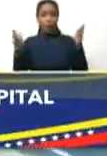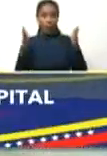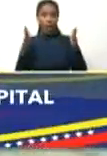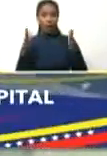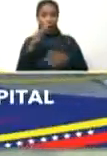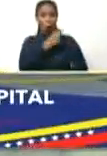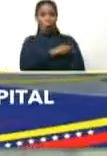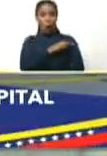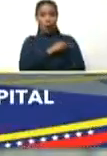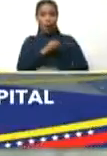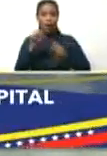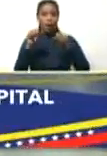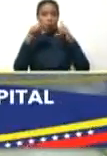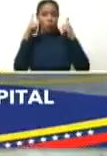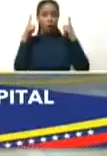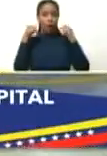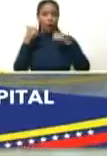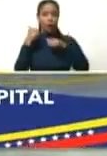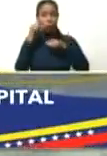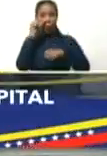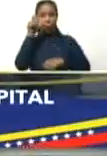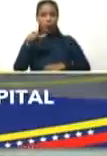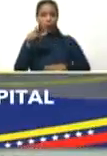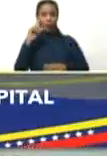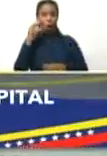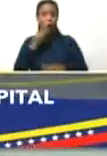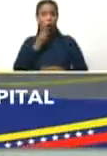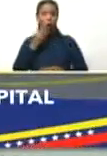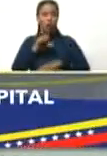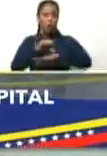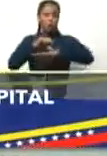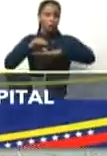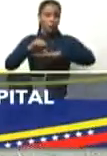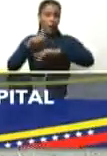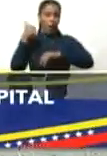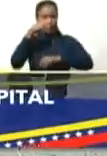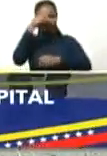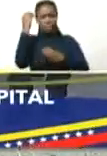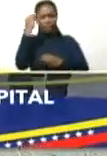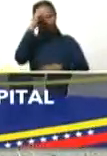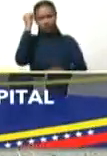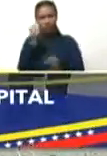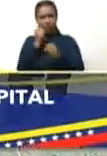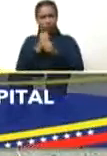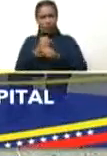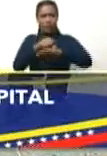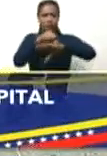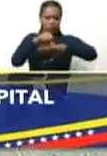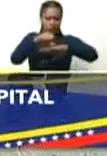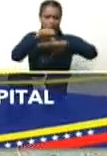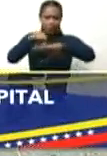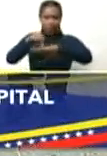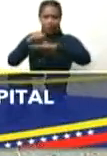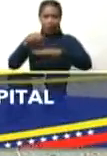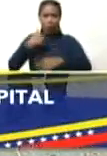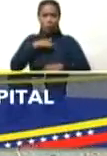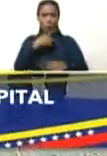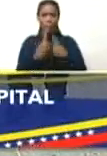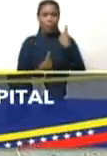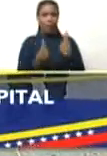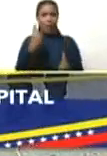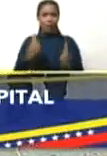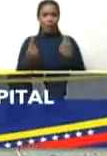Vargas, nuestro doctor Omar Bolívar, un joven cirujano, que es uno de los que más trabaja aquí, interviniendo quirúrgicamente a nuestros pacientes con los 2